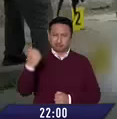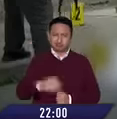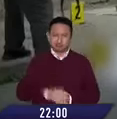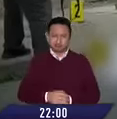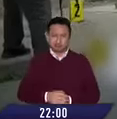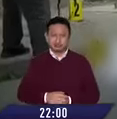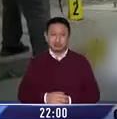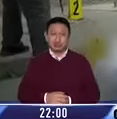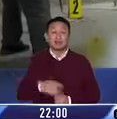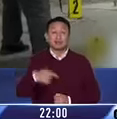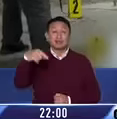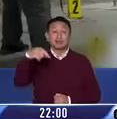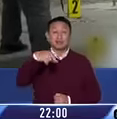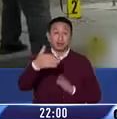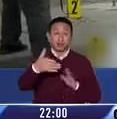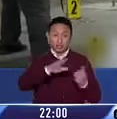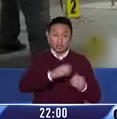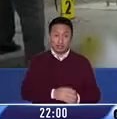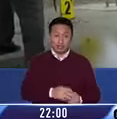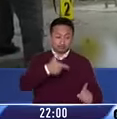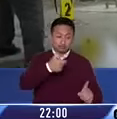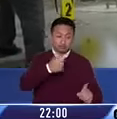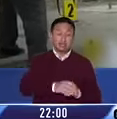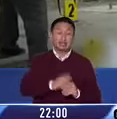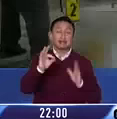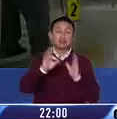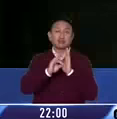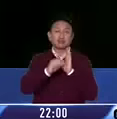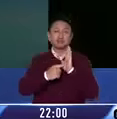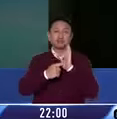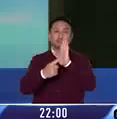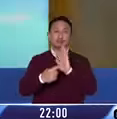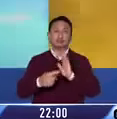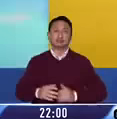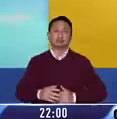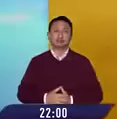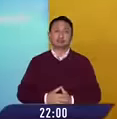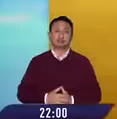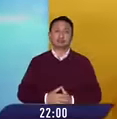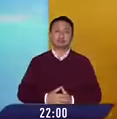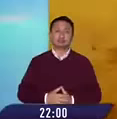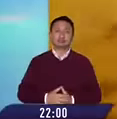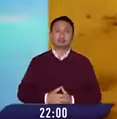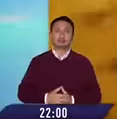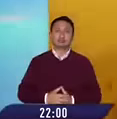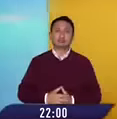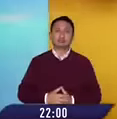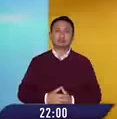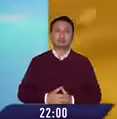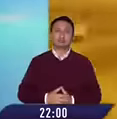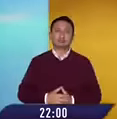las muertes y las subía a redes sociales. ¡No lo mate, por favor!